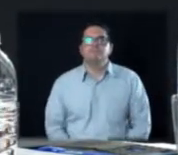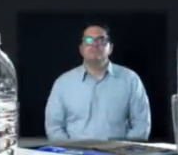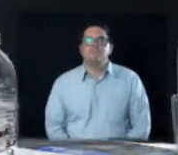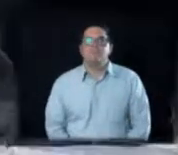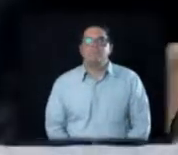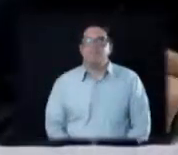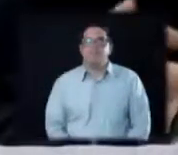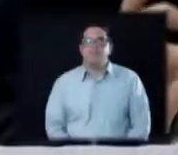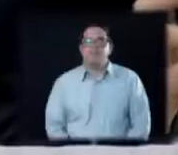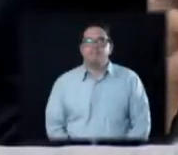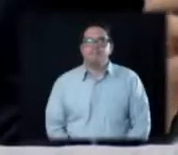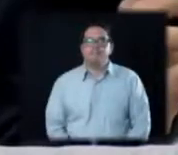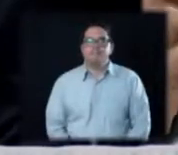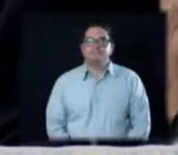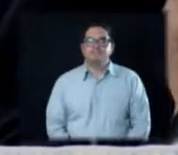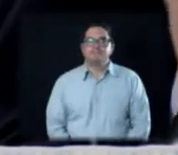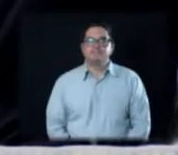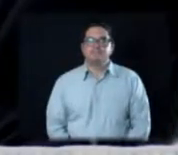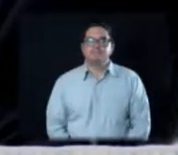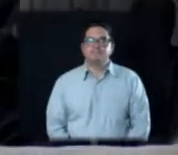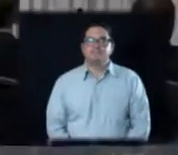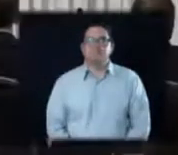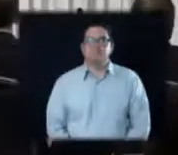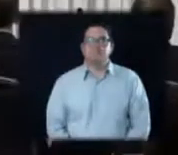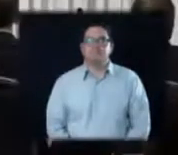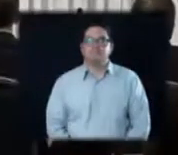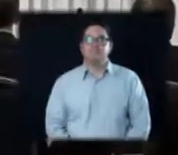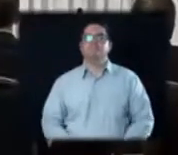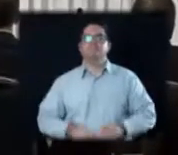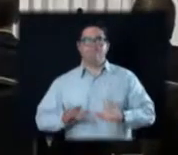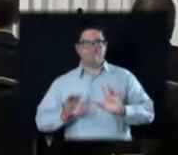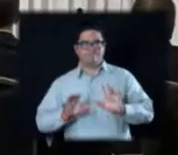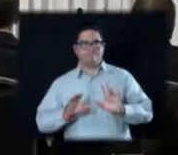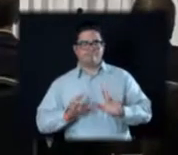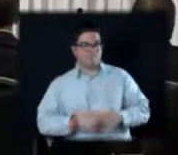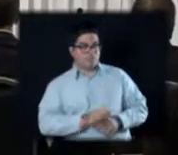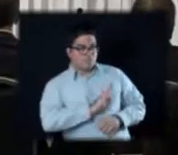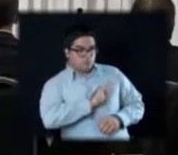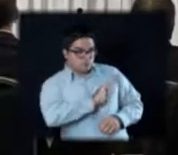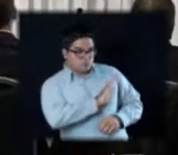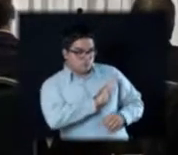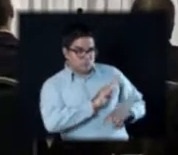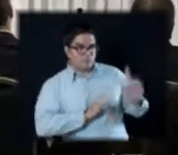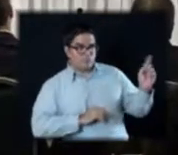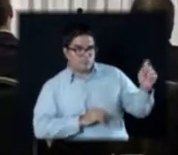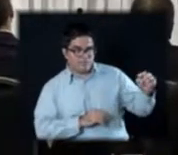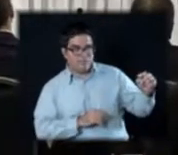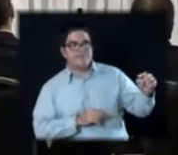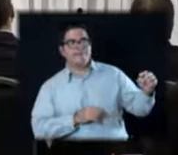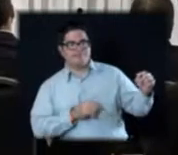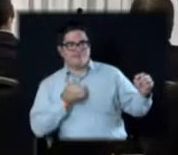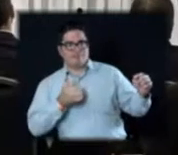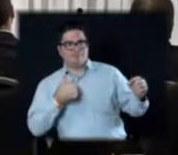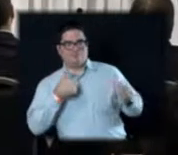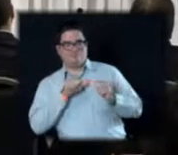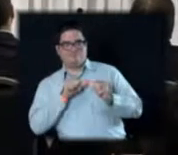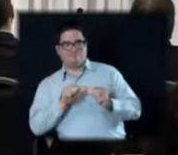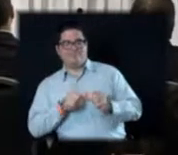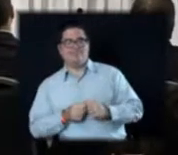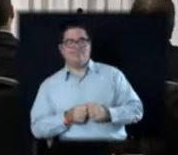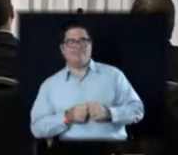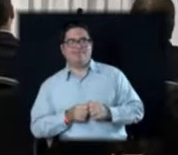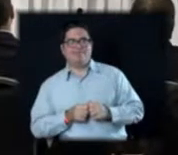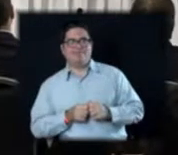obtengamos la información sobre todas las agencias y corporaciones públicas. Como seguimiento a la pregunta de Andrew sobre cómo llegamos a este